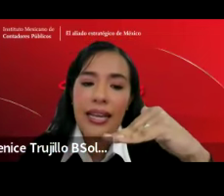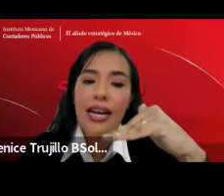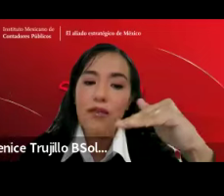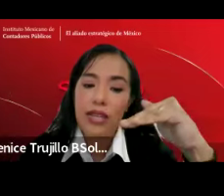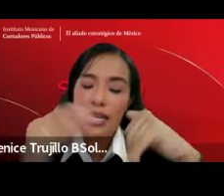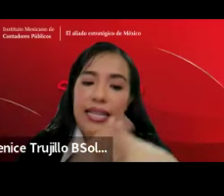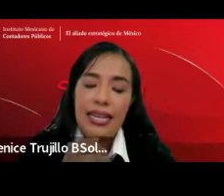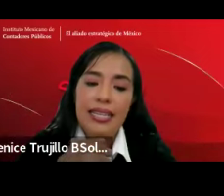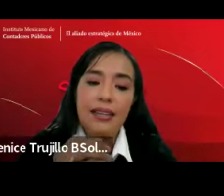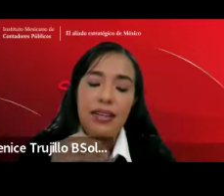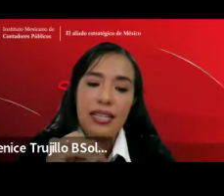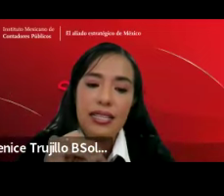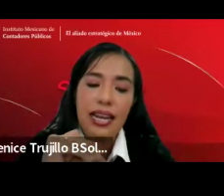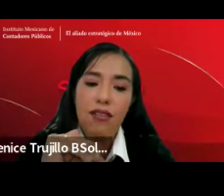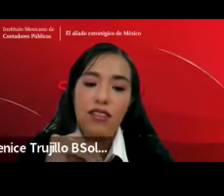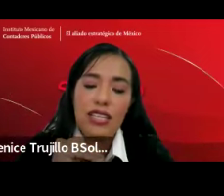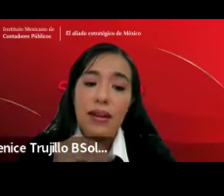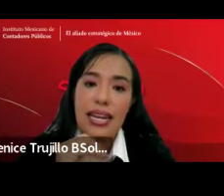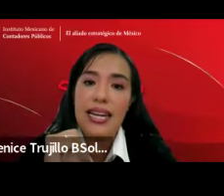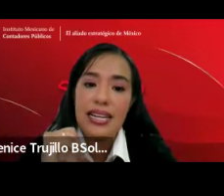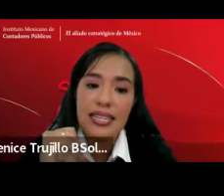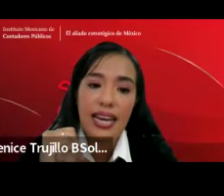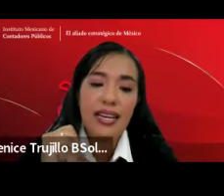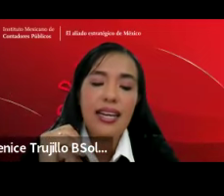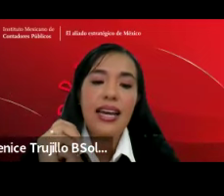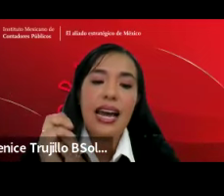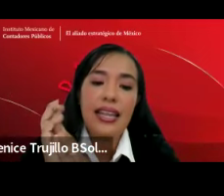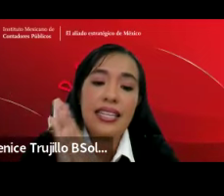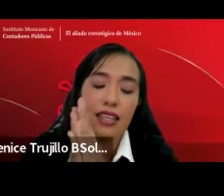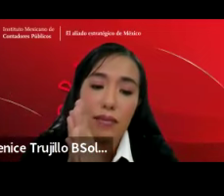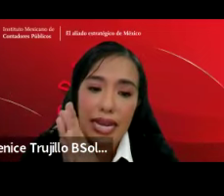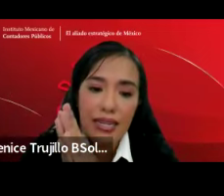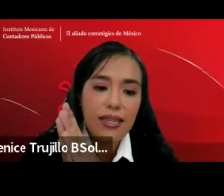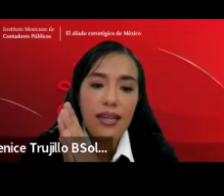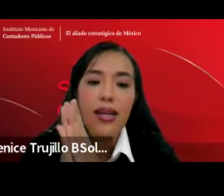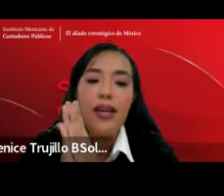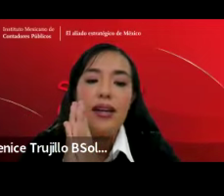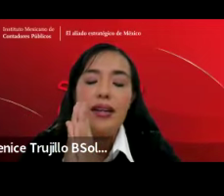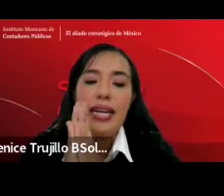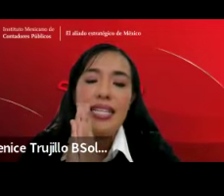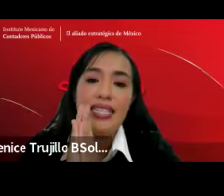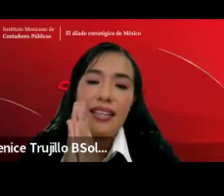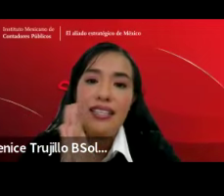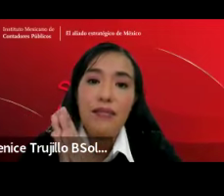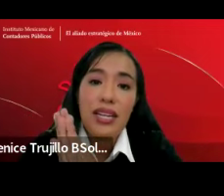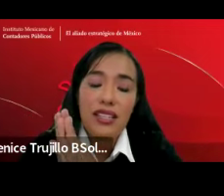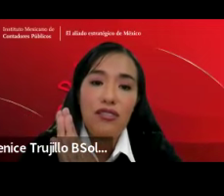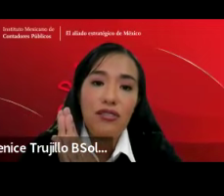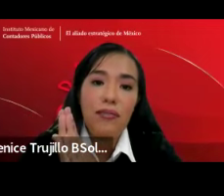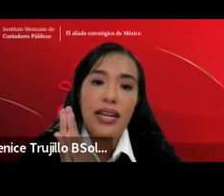los mande a la unidad de inteligencia financiera donde se van a analizar, a diseminar. En